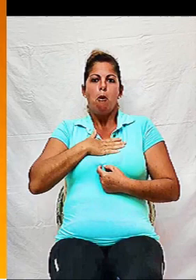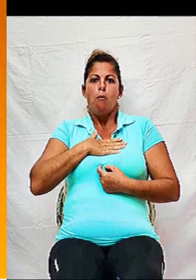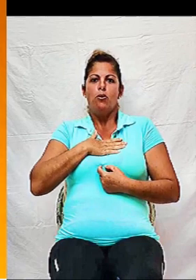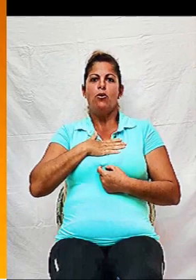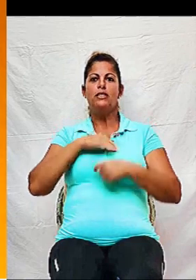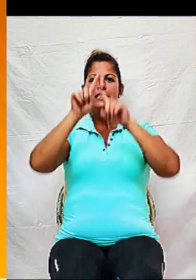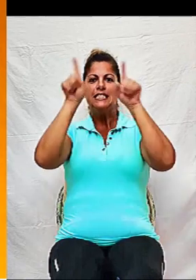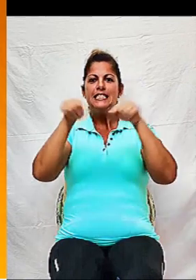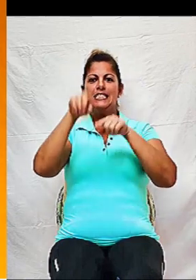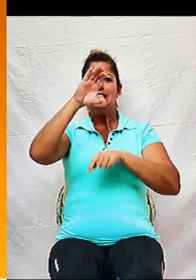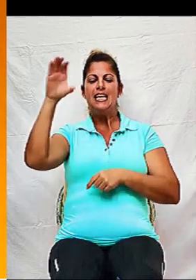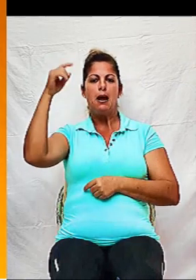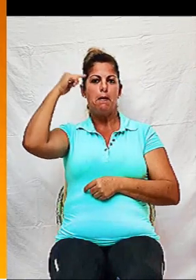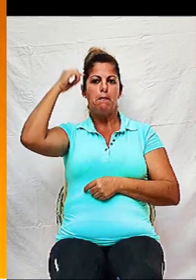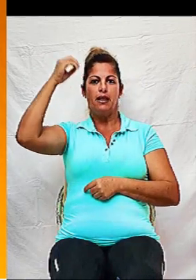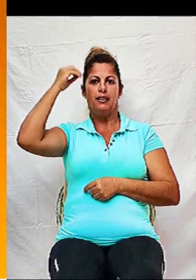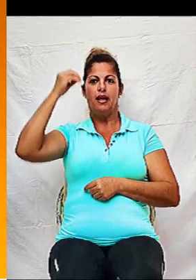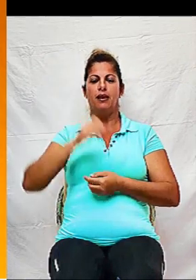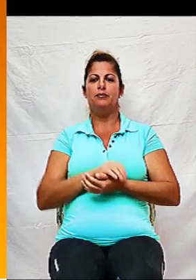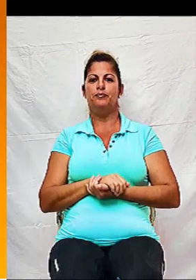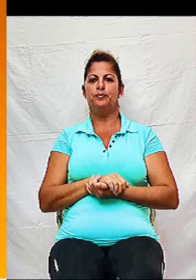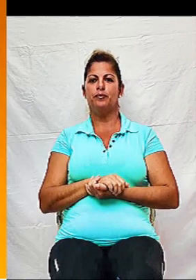propio cine mental?